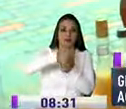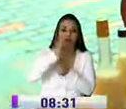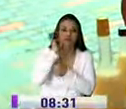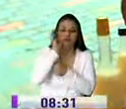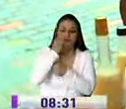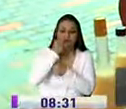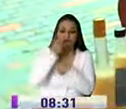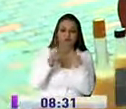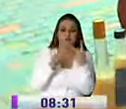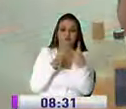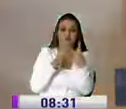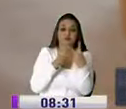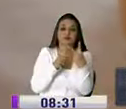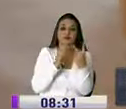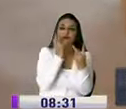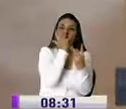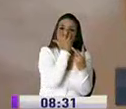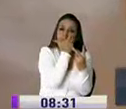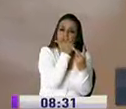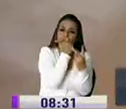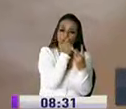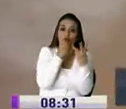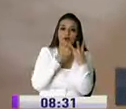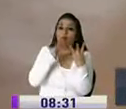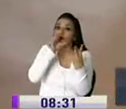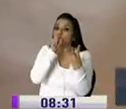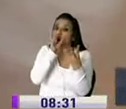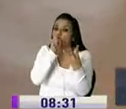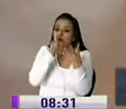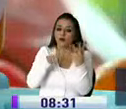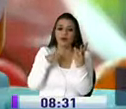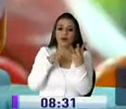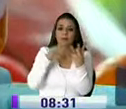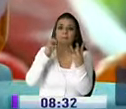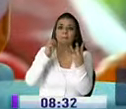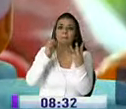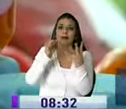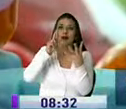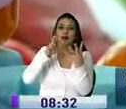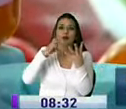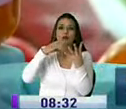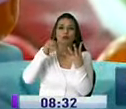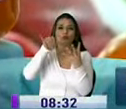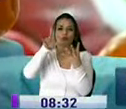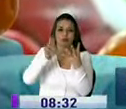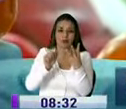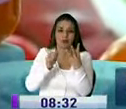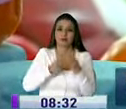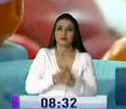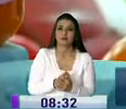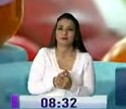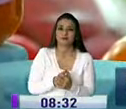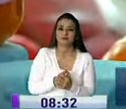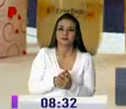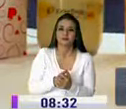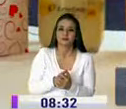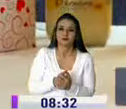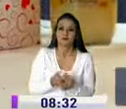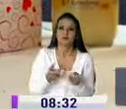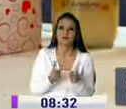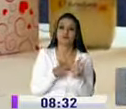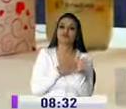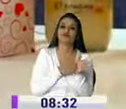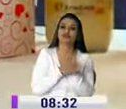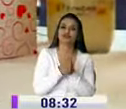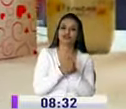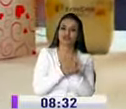también tenemos de limón, de naranja, de maracuyá y hacemos chocolates